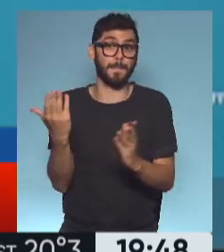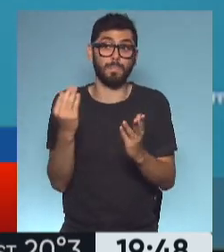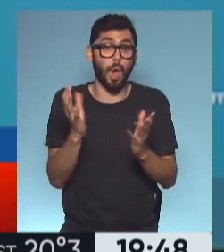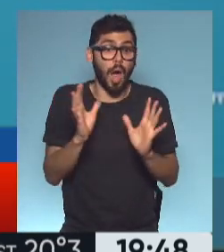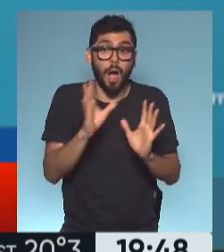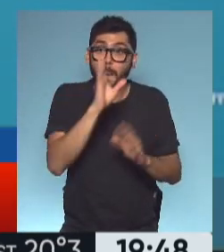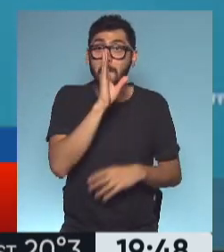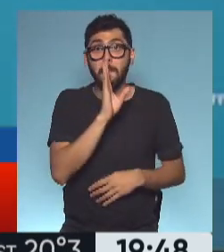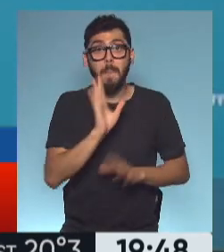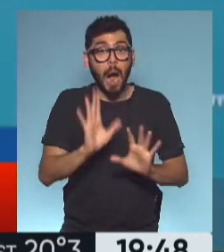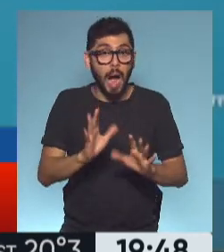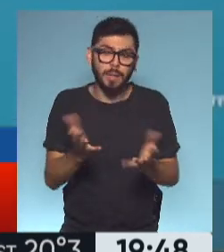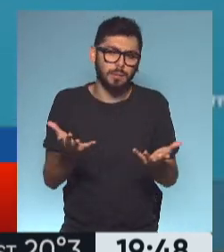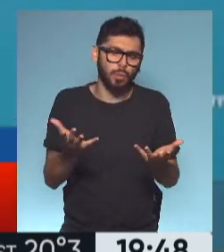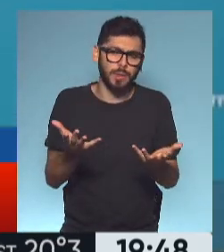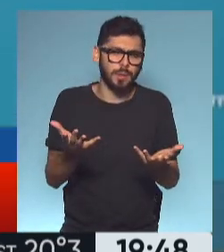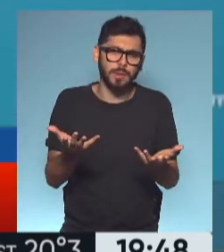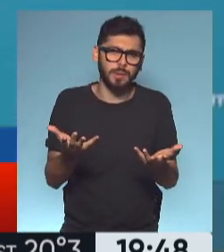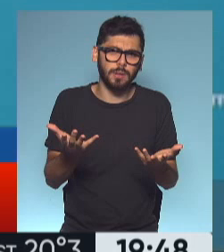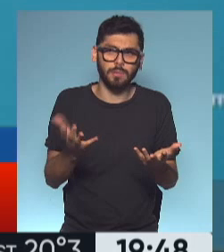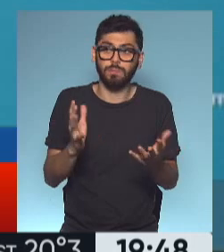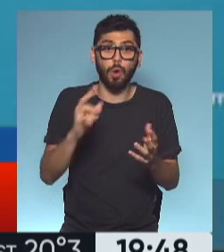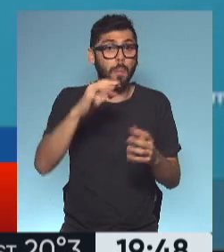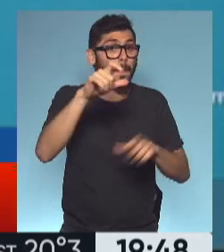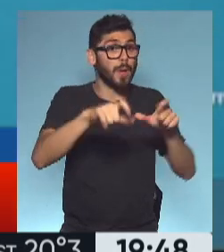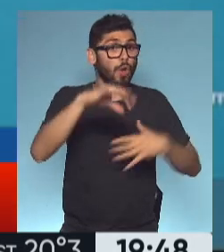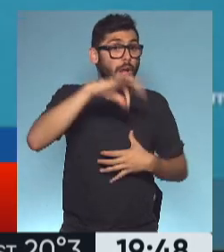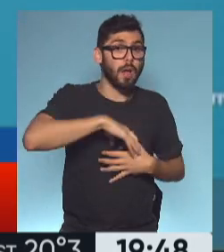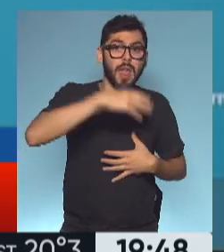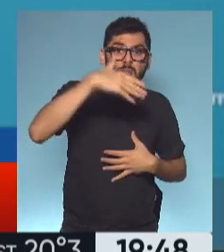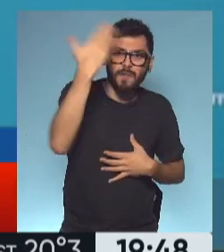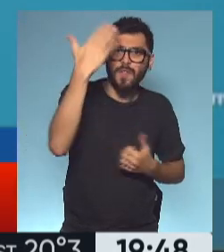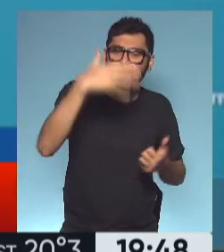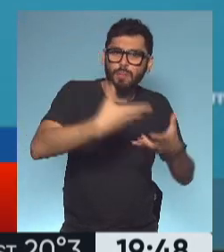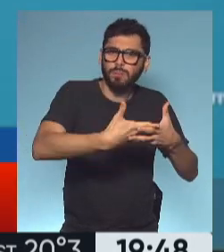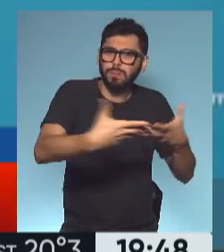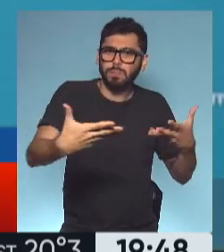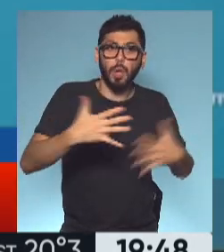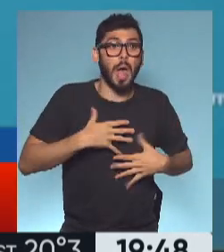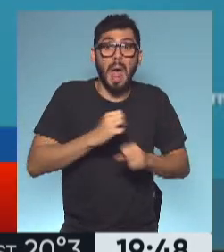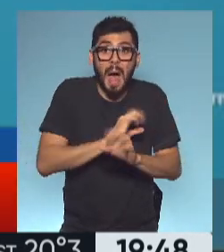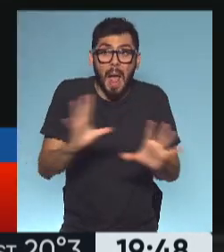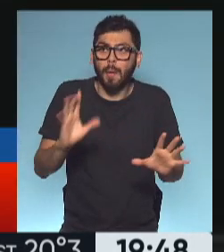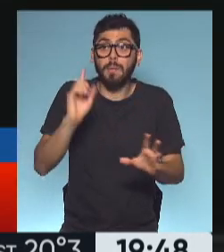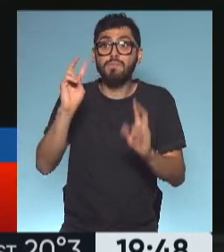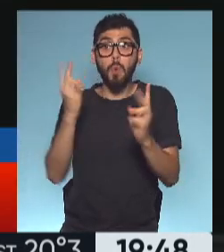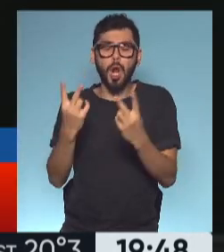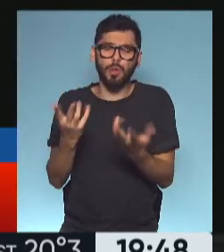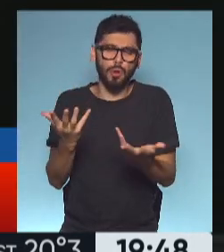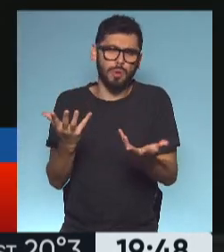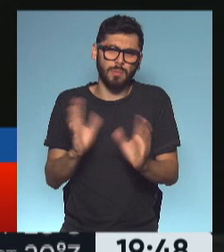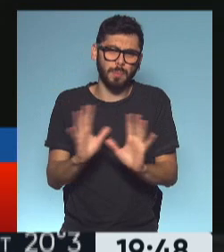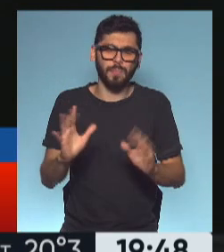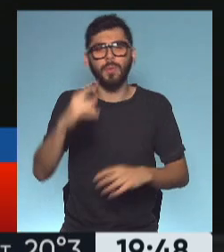esta cantidad de enfermos graves y muertos. Última